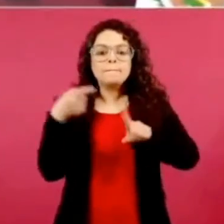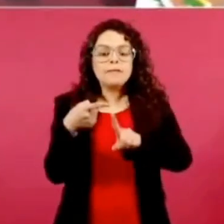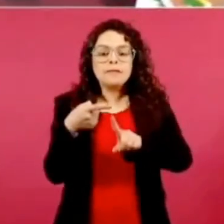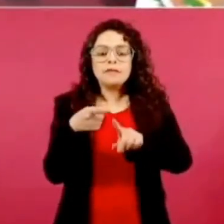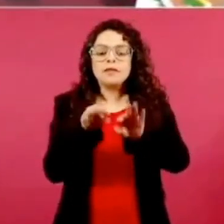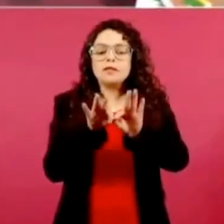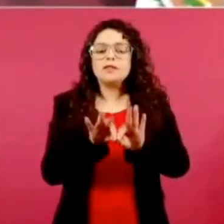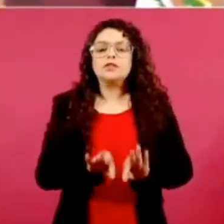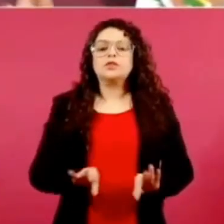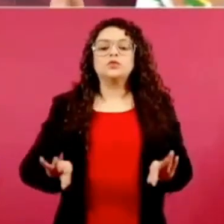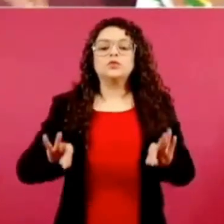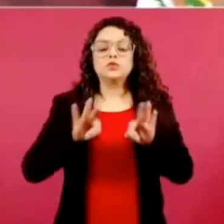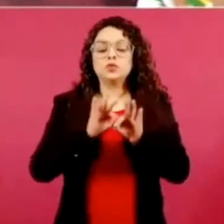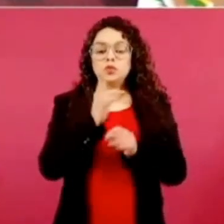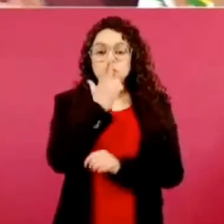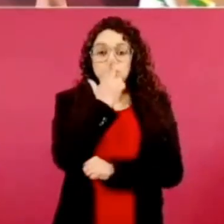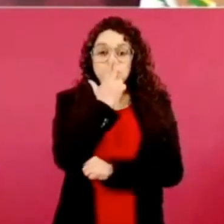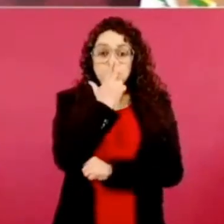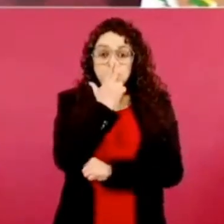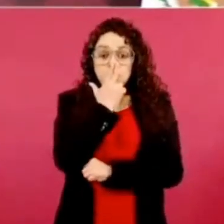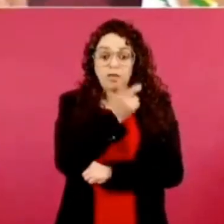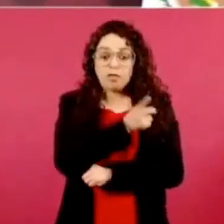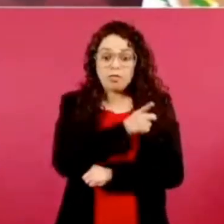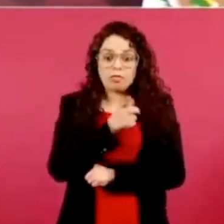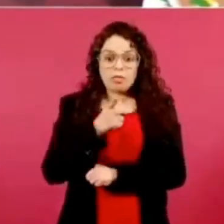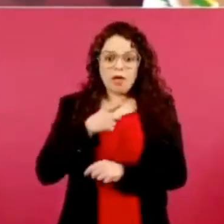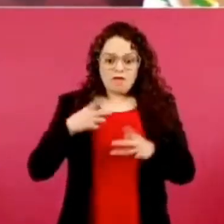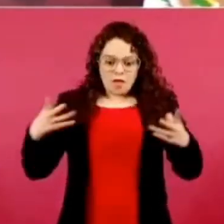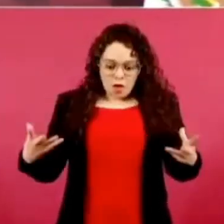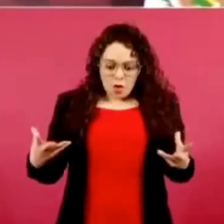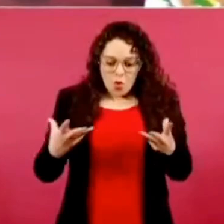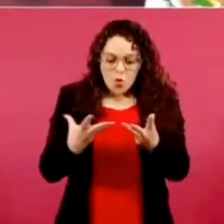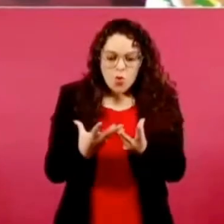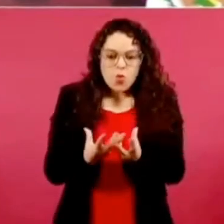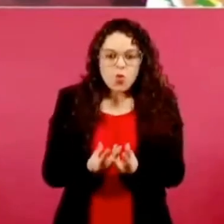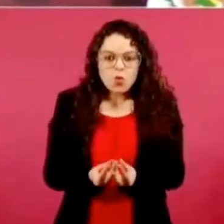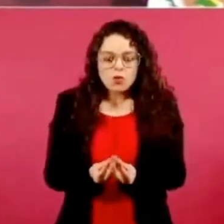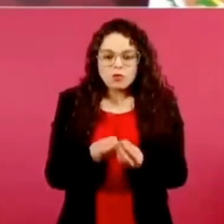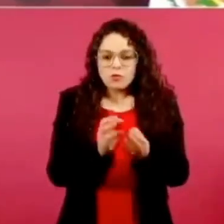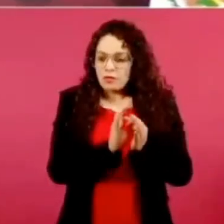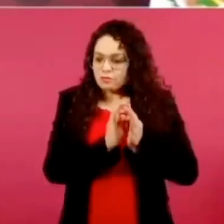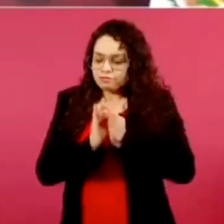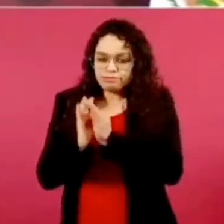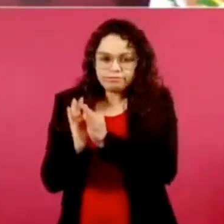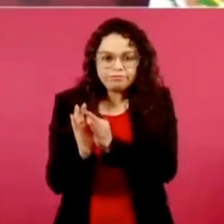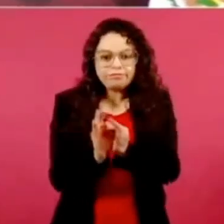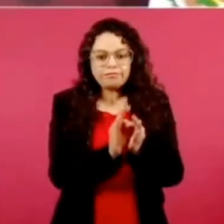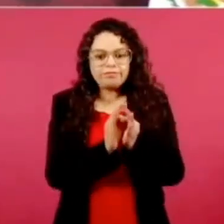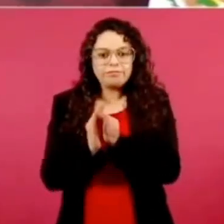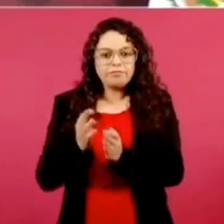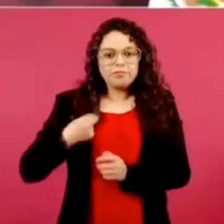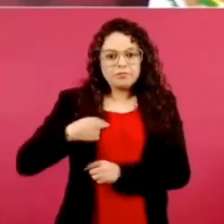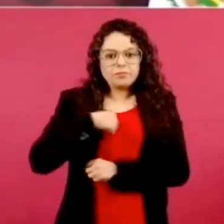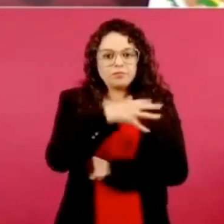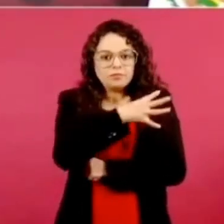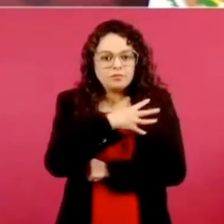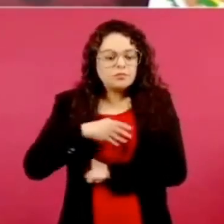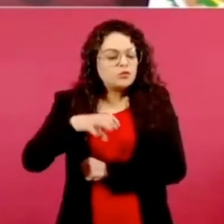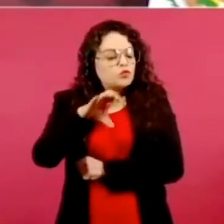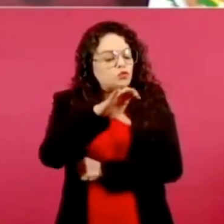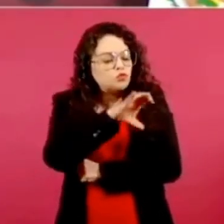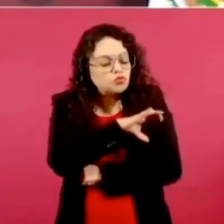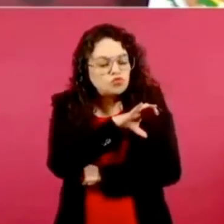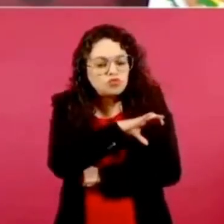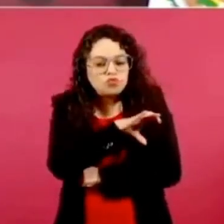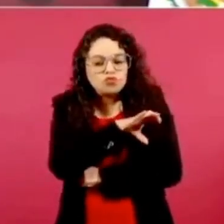Y eso que estemos juntos y que apapachemos a nuestros hijos,